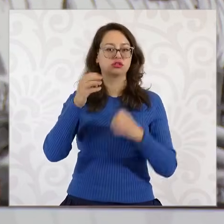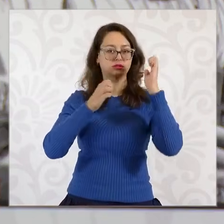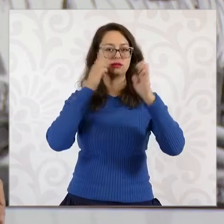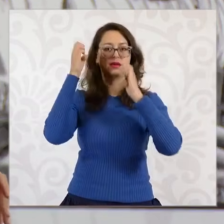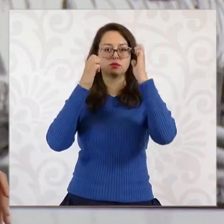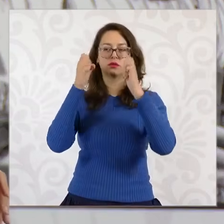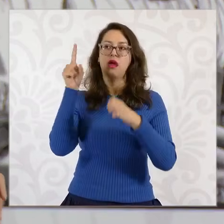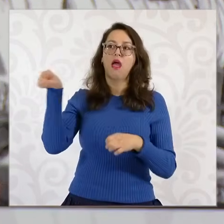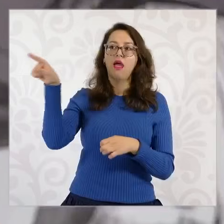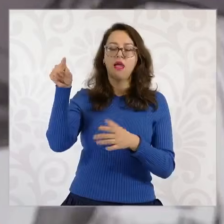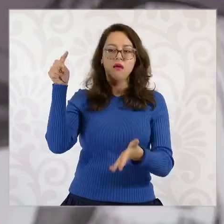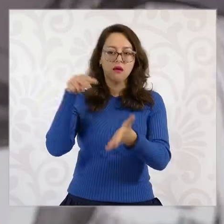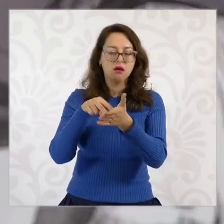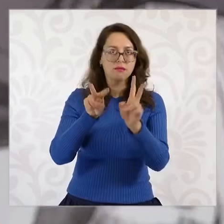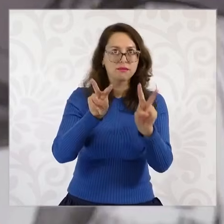hicieron declaraciones